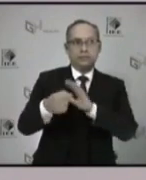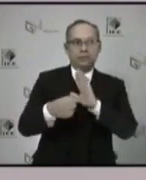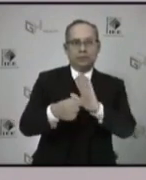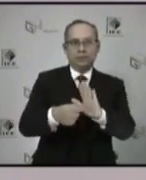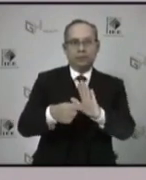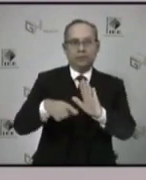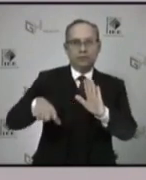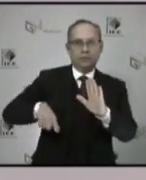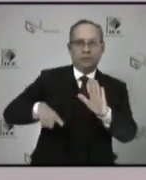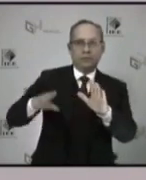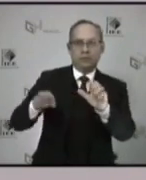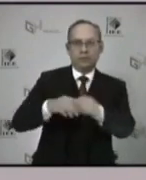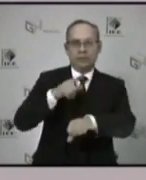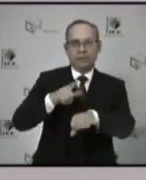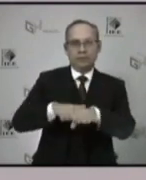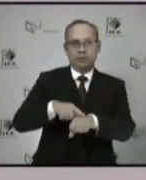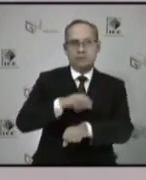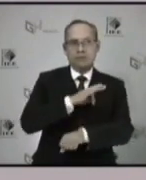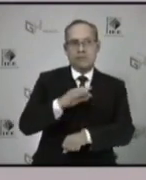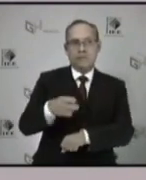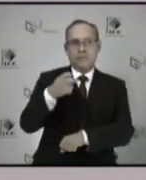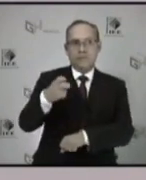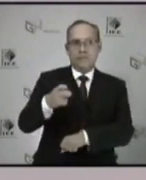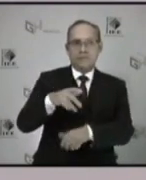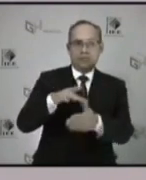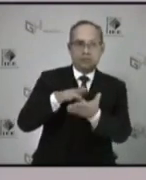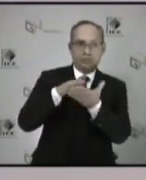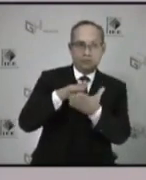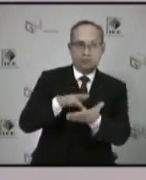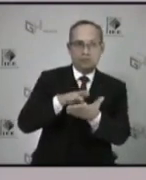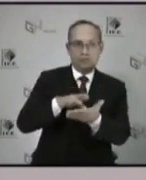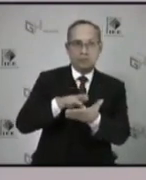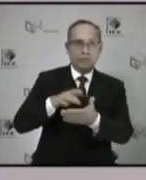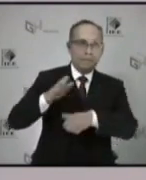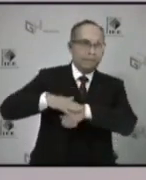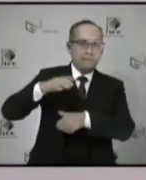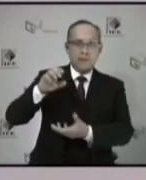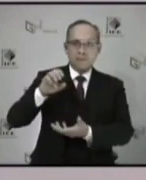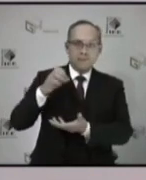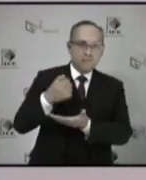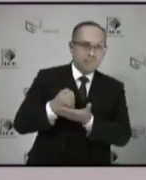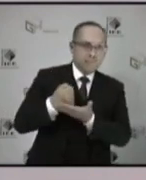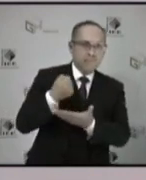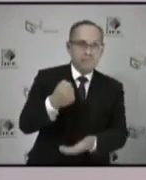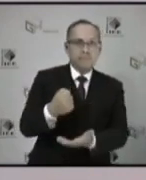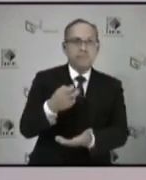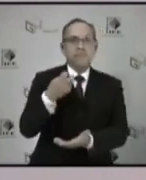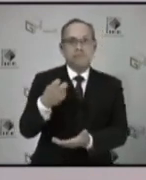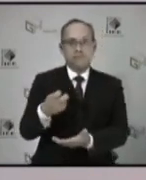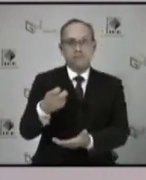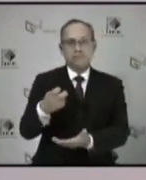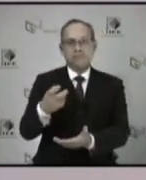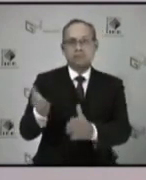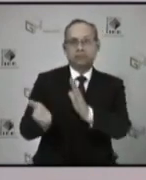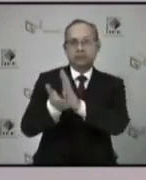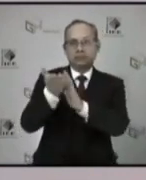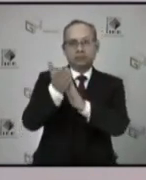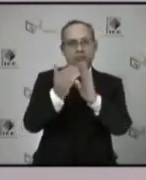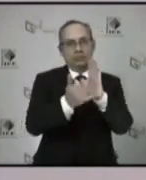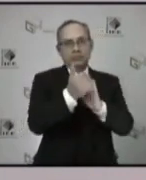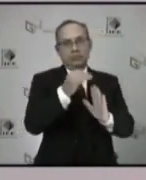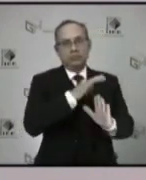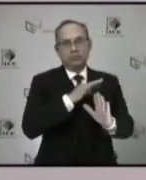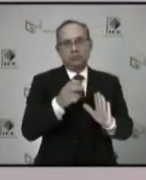federal apoyo económico suficiente para mejorar la infraestructura, creando, entre otras